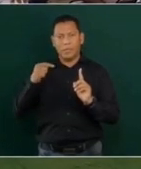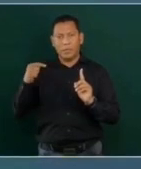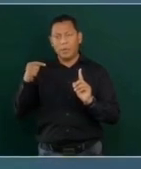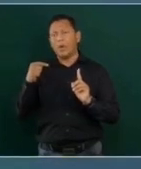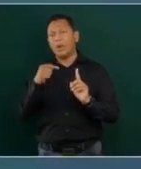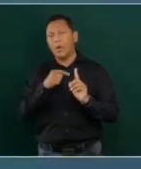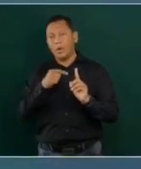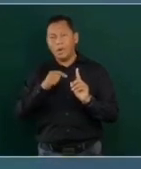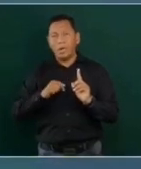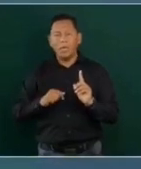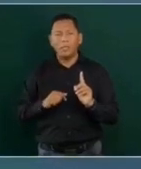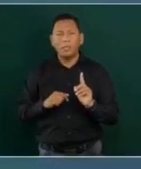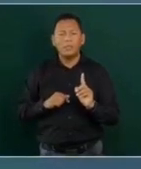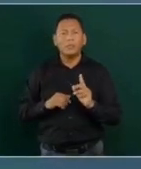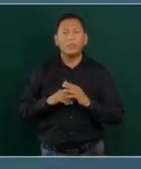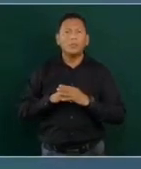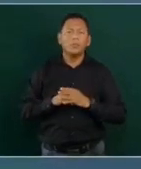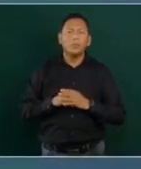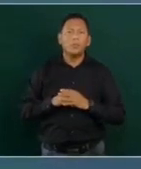en